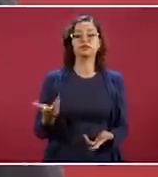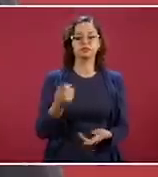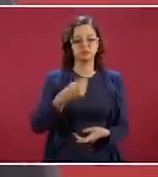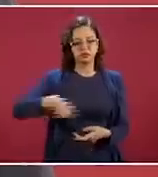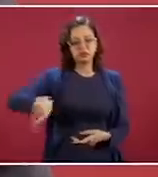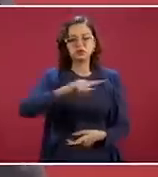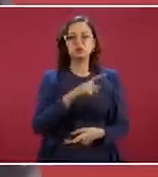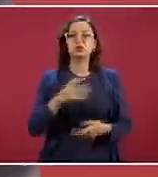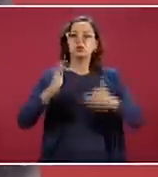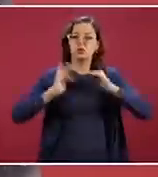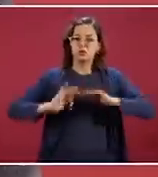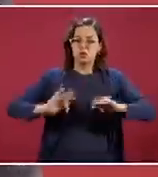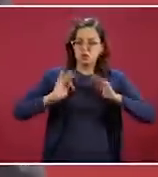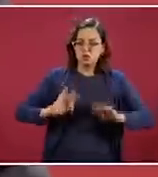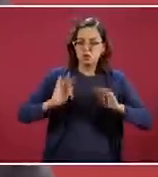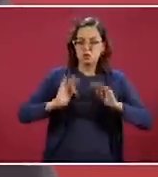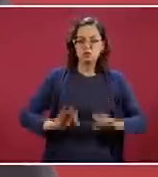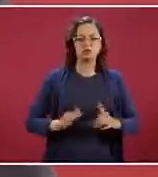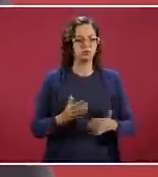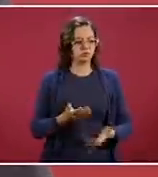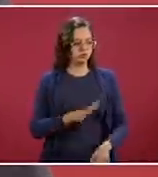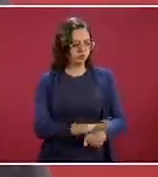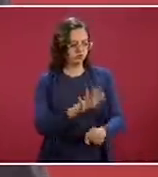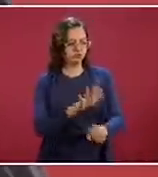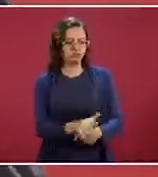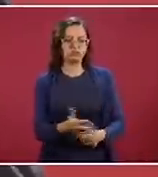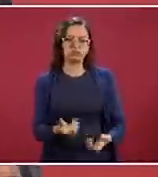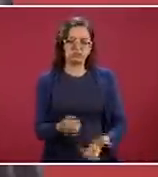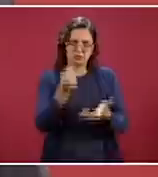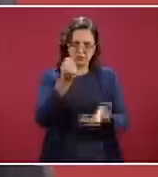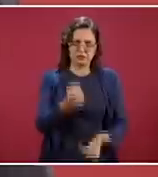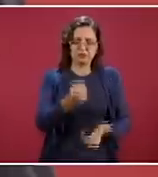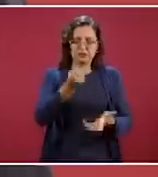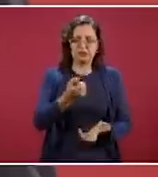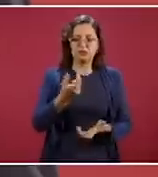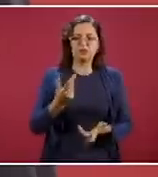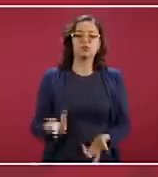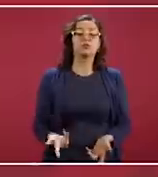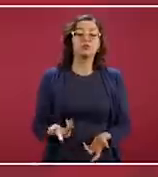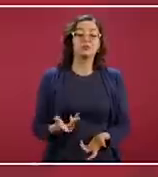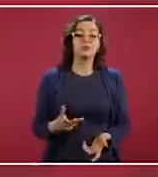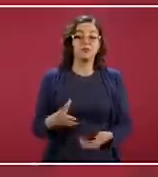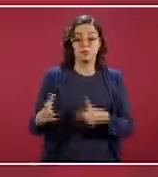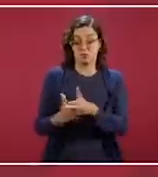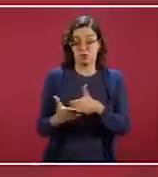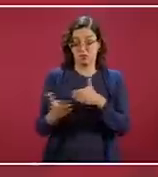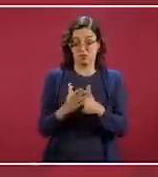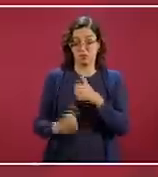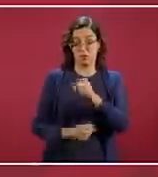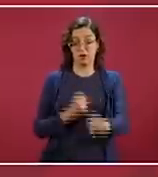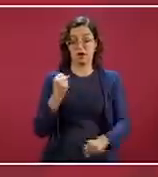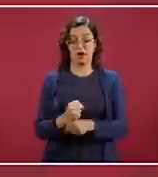liquidez en los estados y que su presupuesto